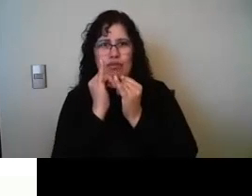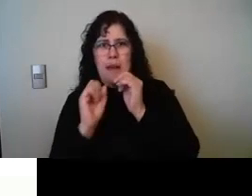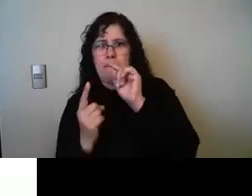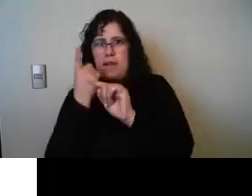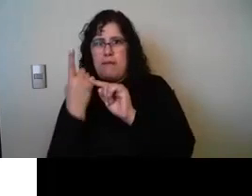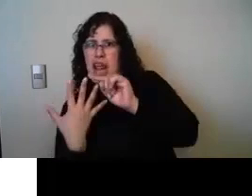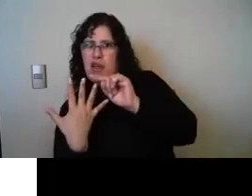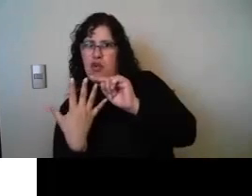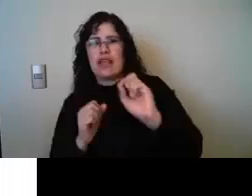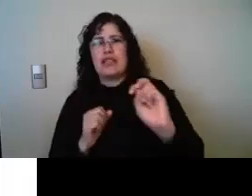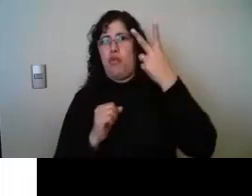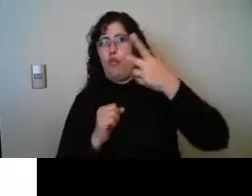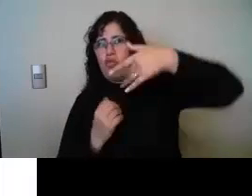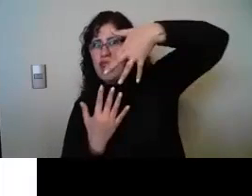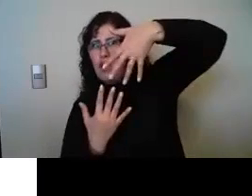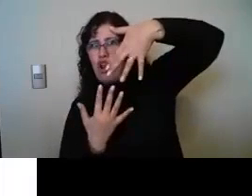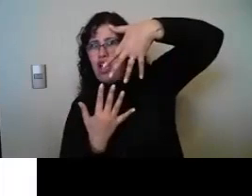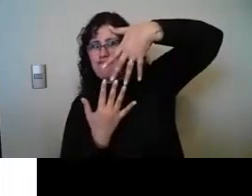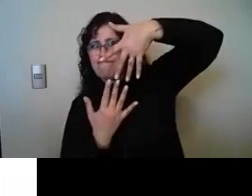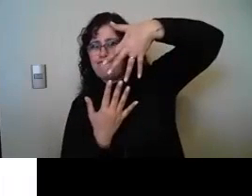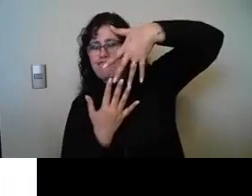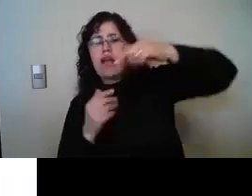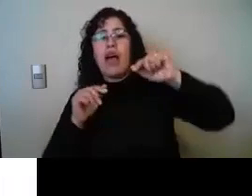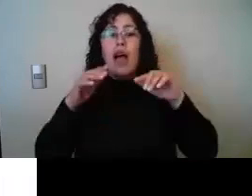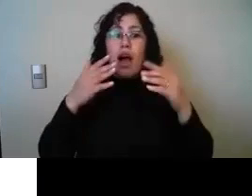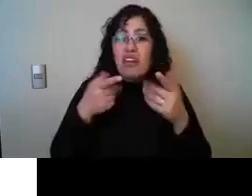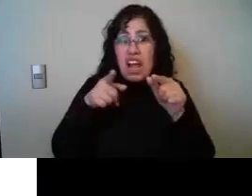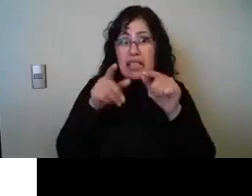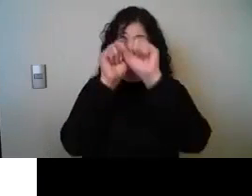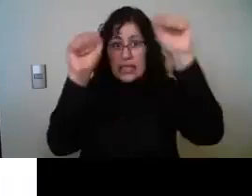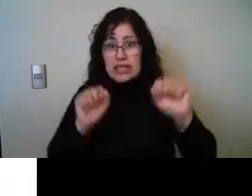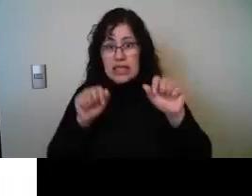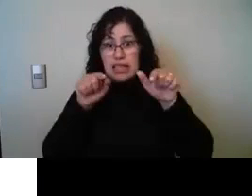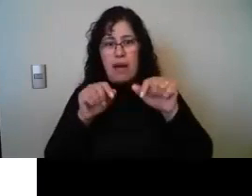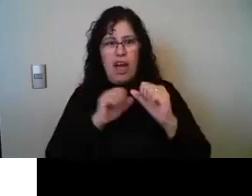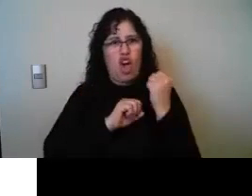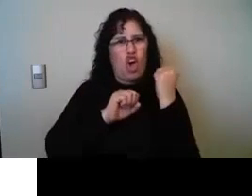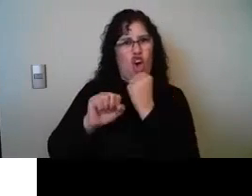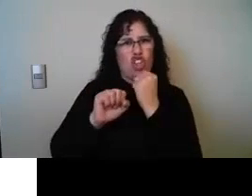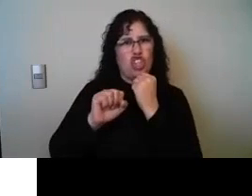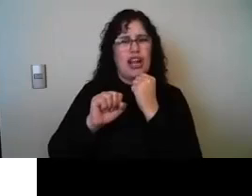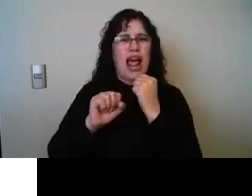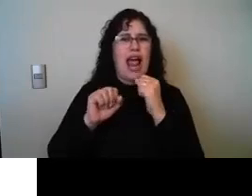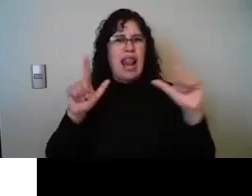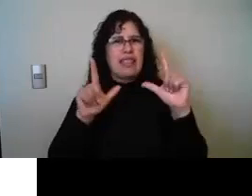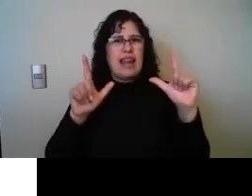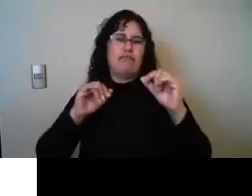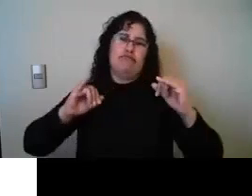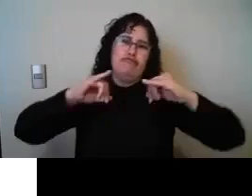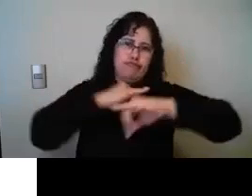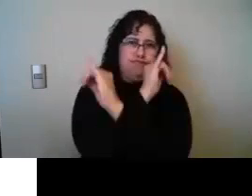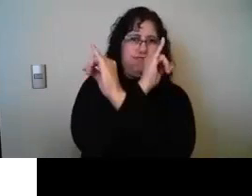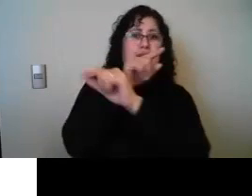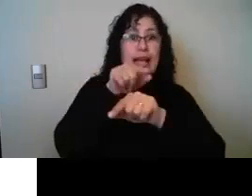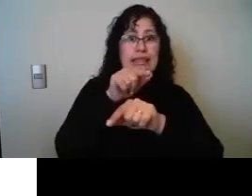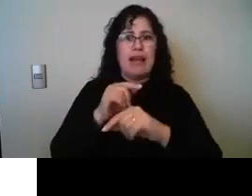de esto? Que este sistema, que es una vía contralateral, de alguna otra forma inhibe la